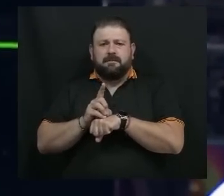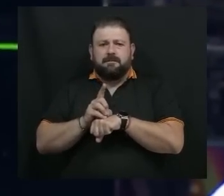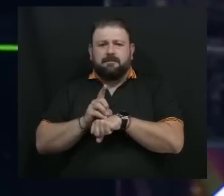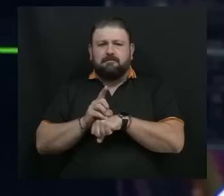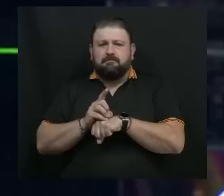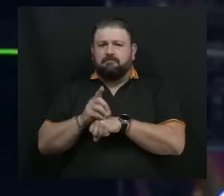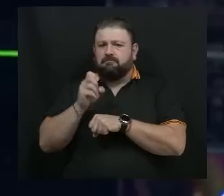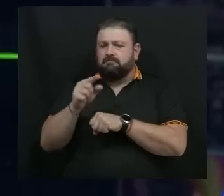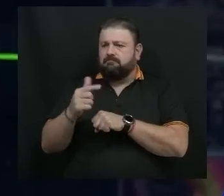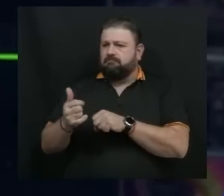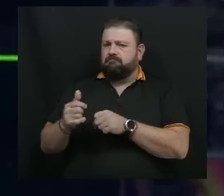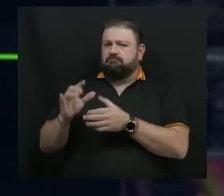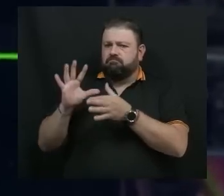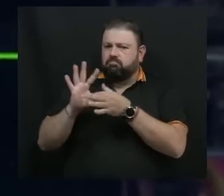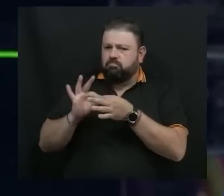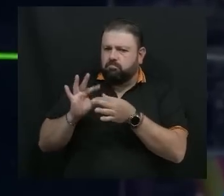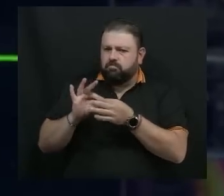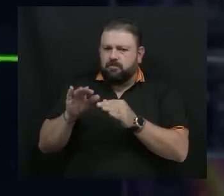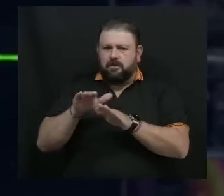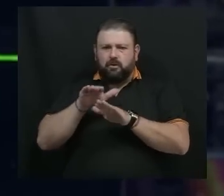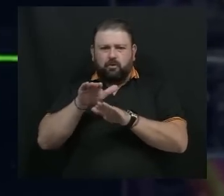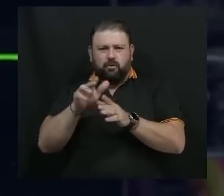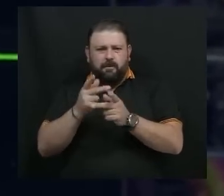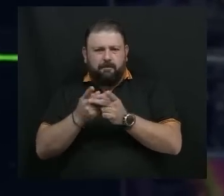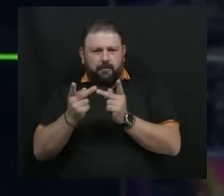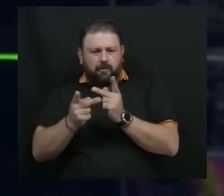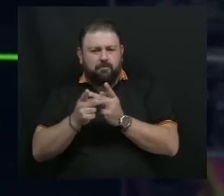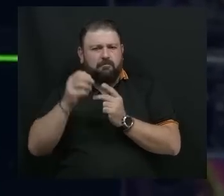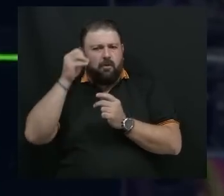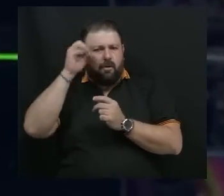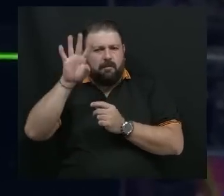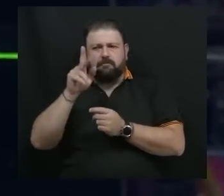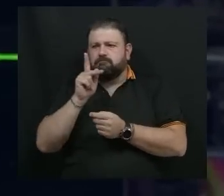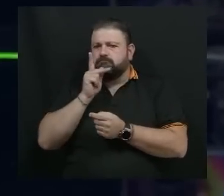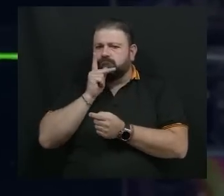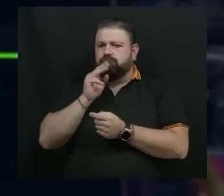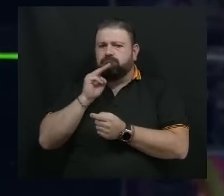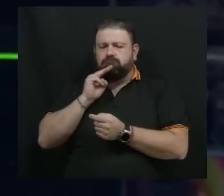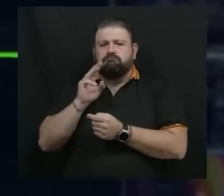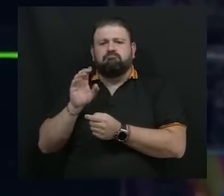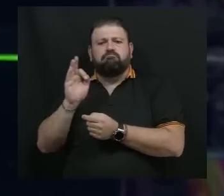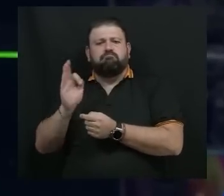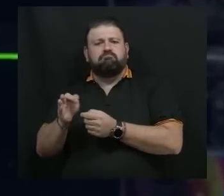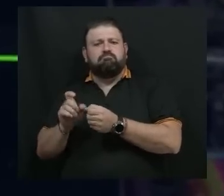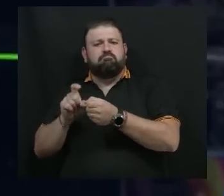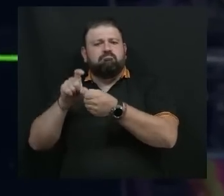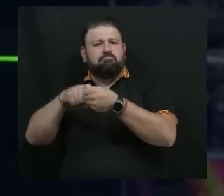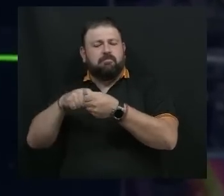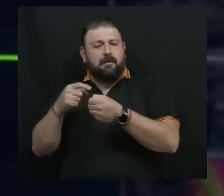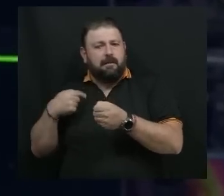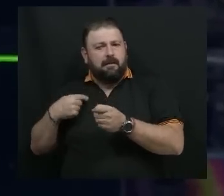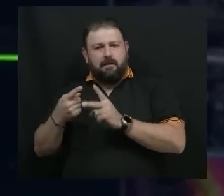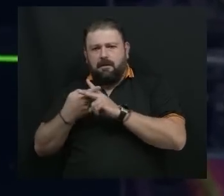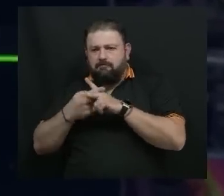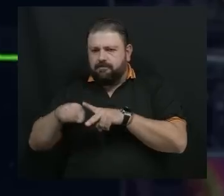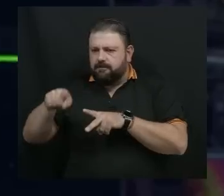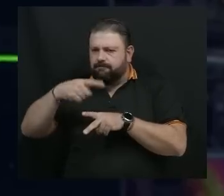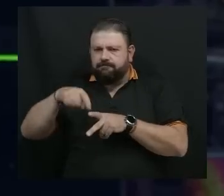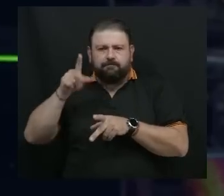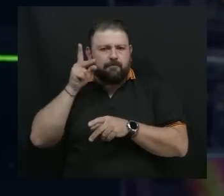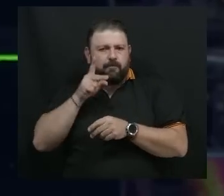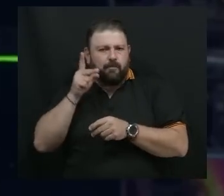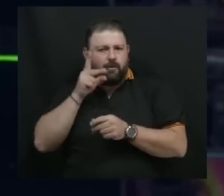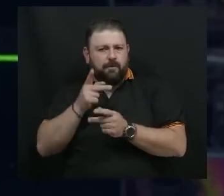nos hablan de los productos, mis padres se inscriben a la compañía. Nos tomamos los productos, gracias a